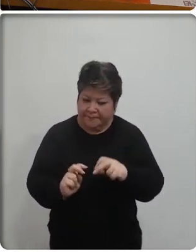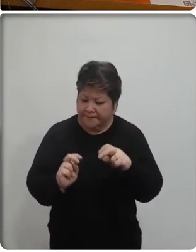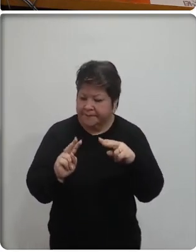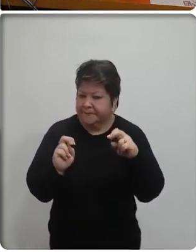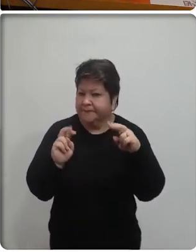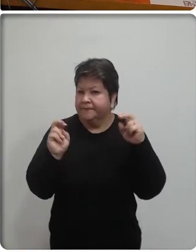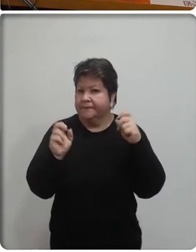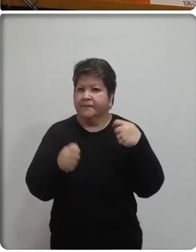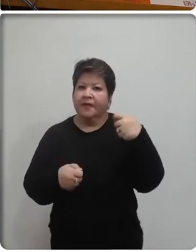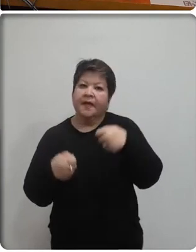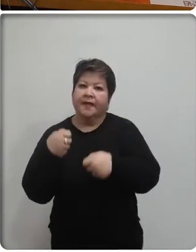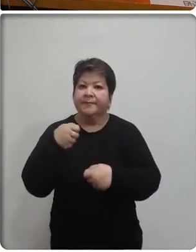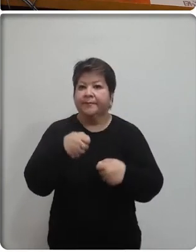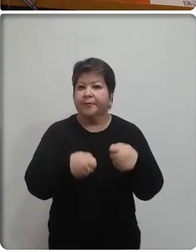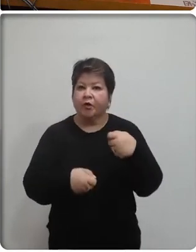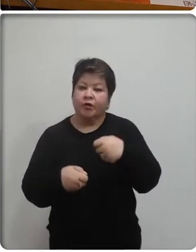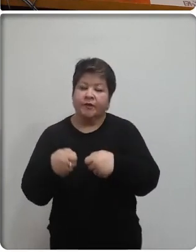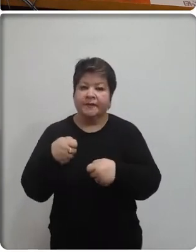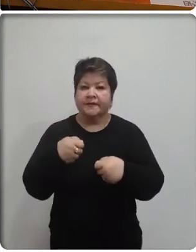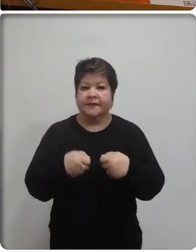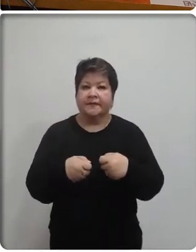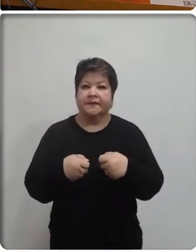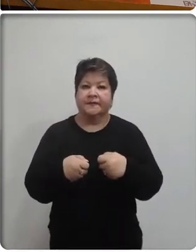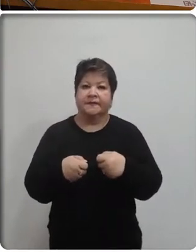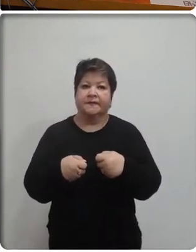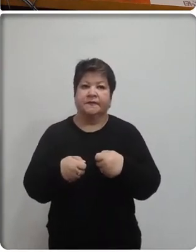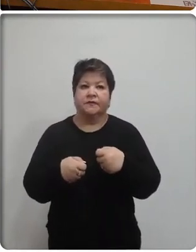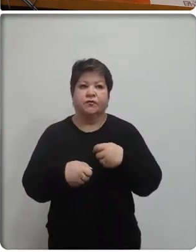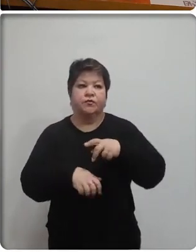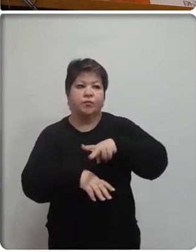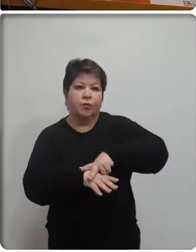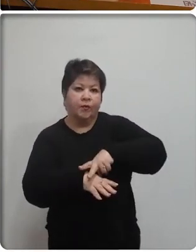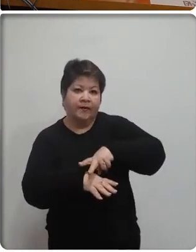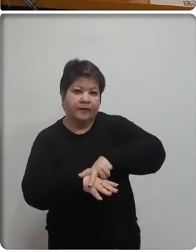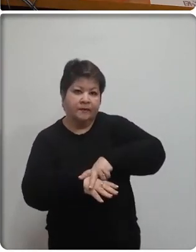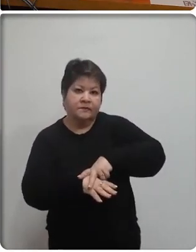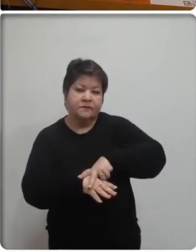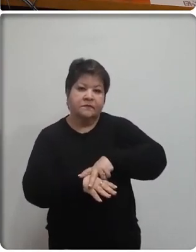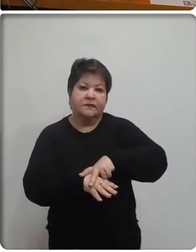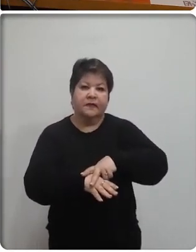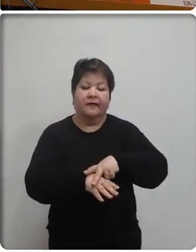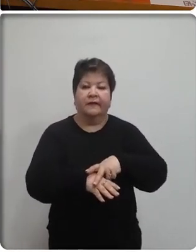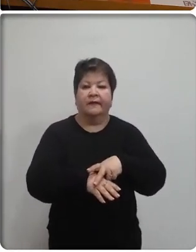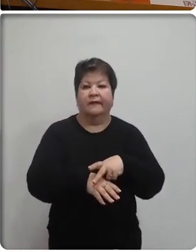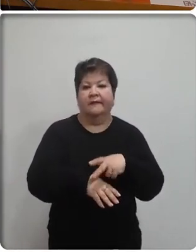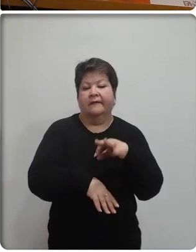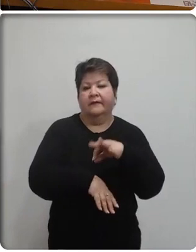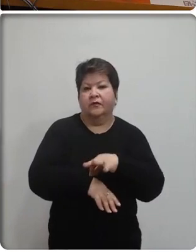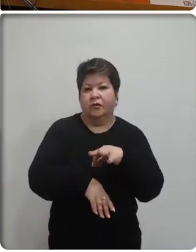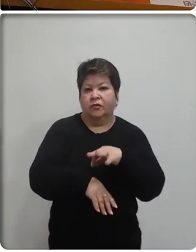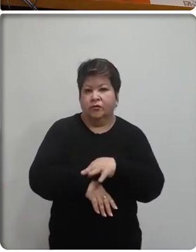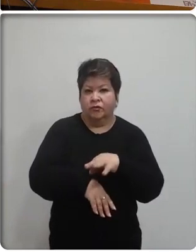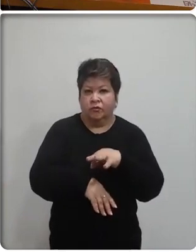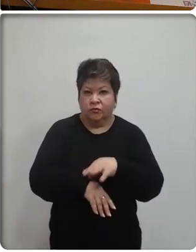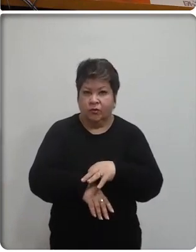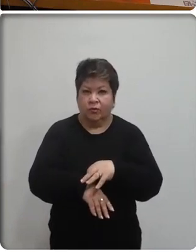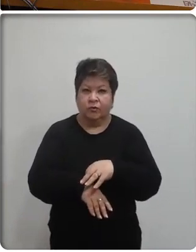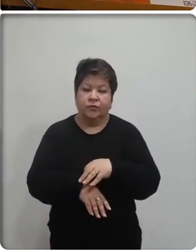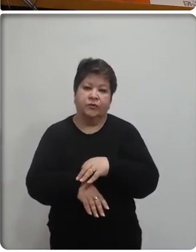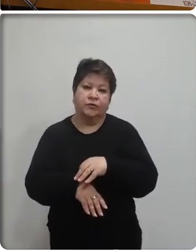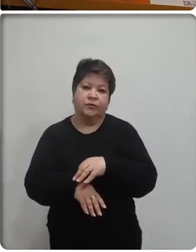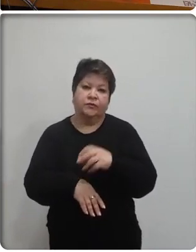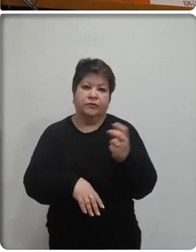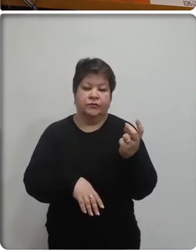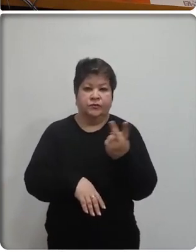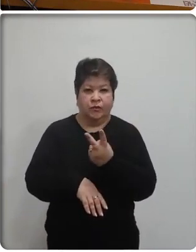el aporte y sugerencias tanto del doctor Elbardín, de la doctora Ana Papuy, que